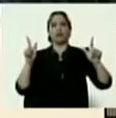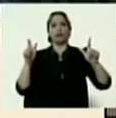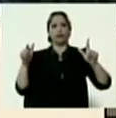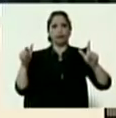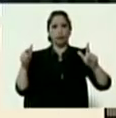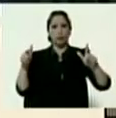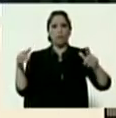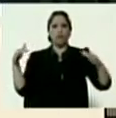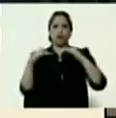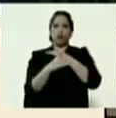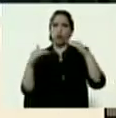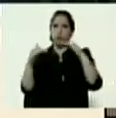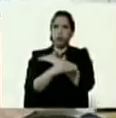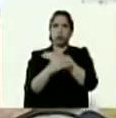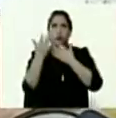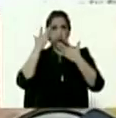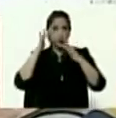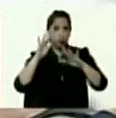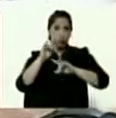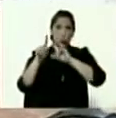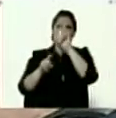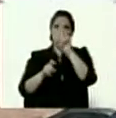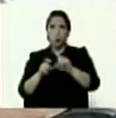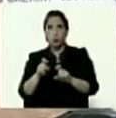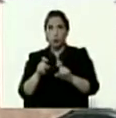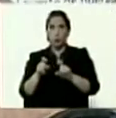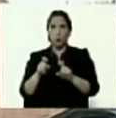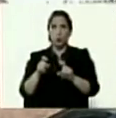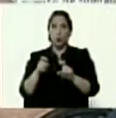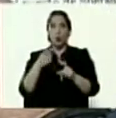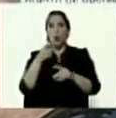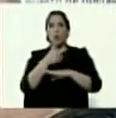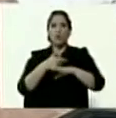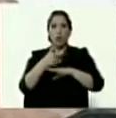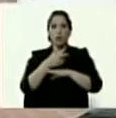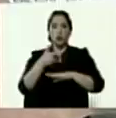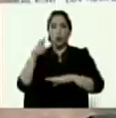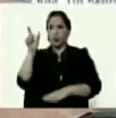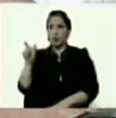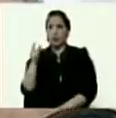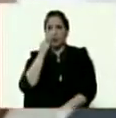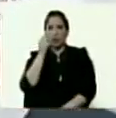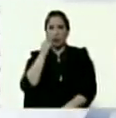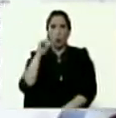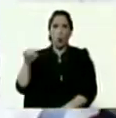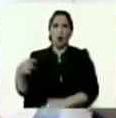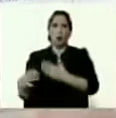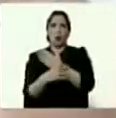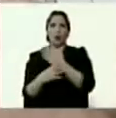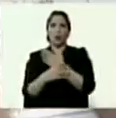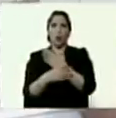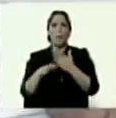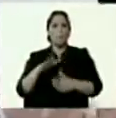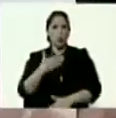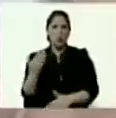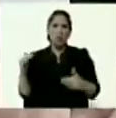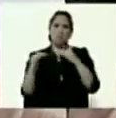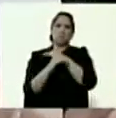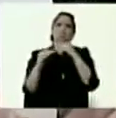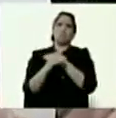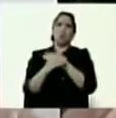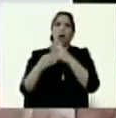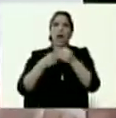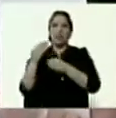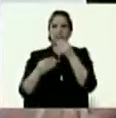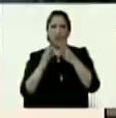eventual gobierno del señor Juan Guaidó, que esta banda Los Rastrojos pudiera tener libre tránsito para cometer toda